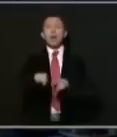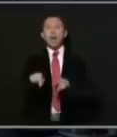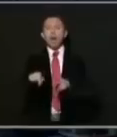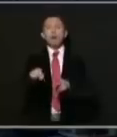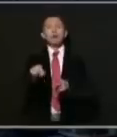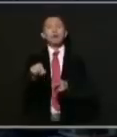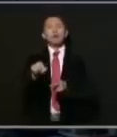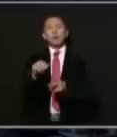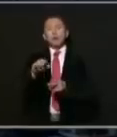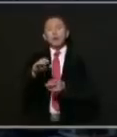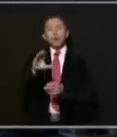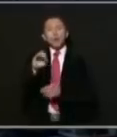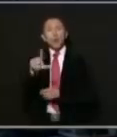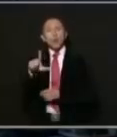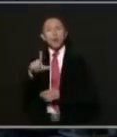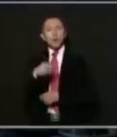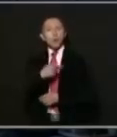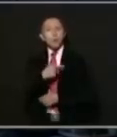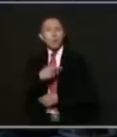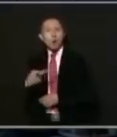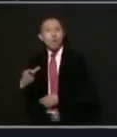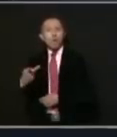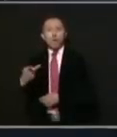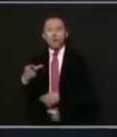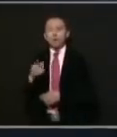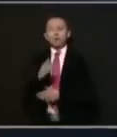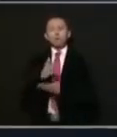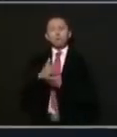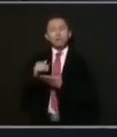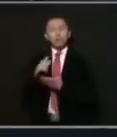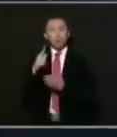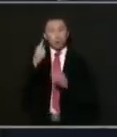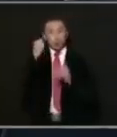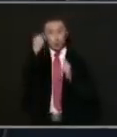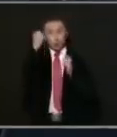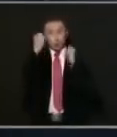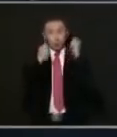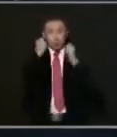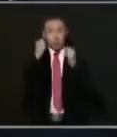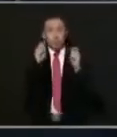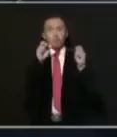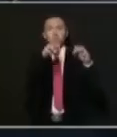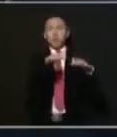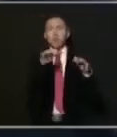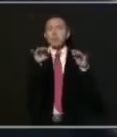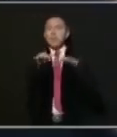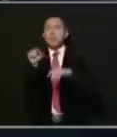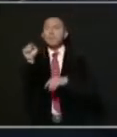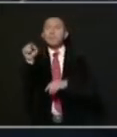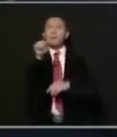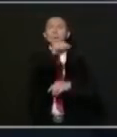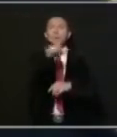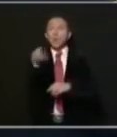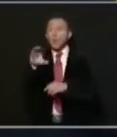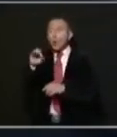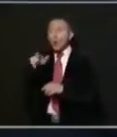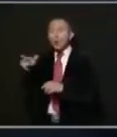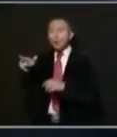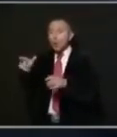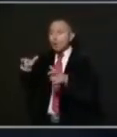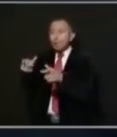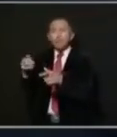las colonias marginadas de los centros turísticos, porque es una